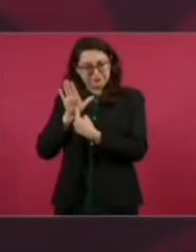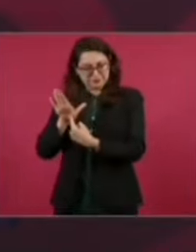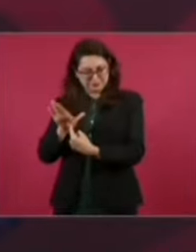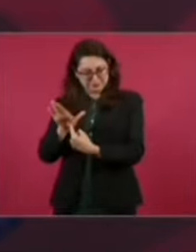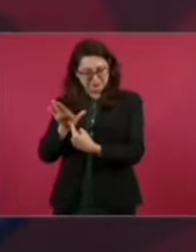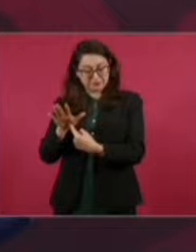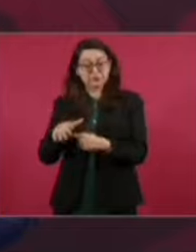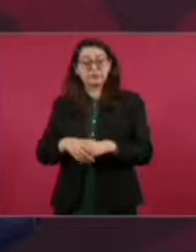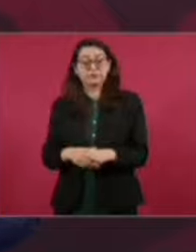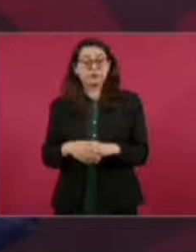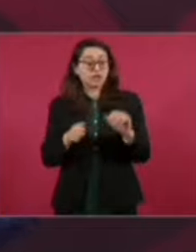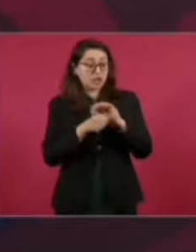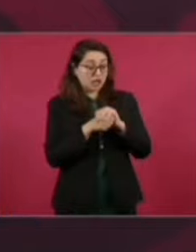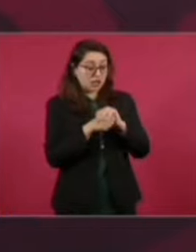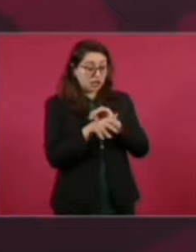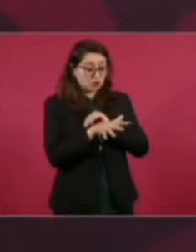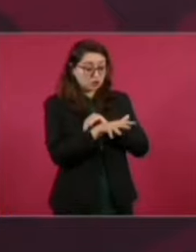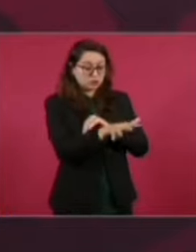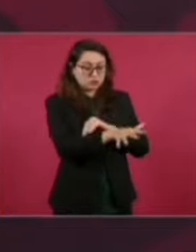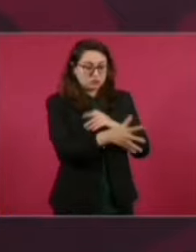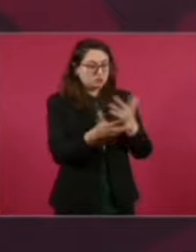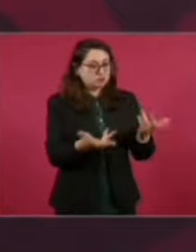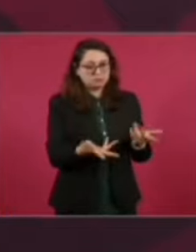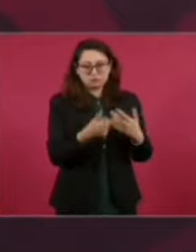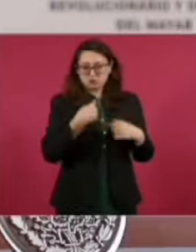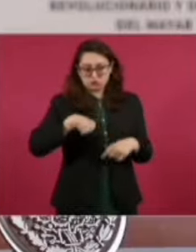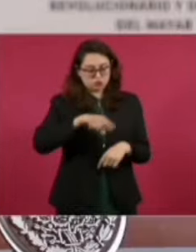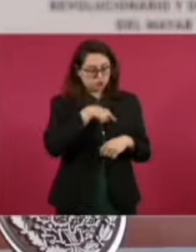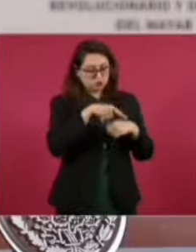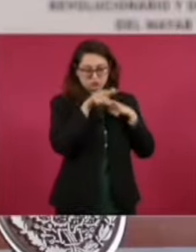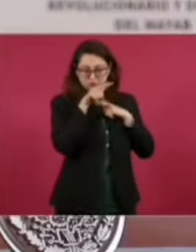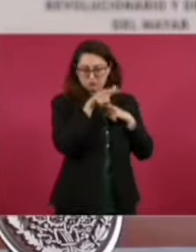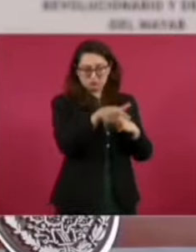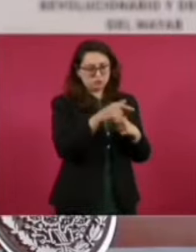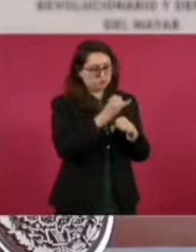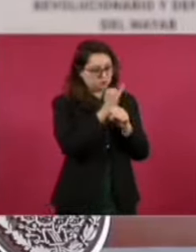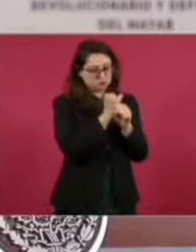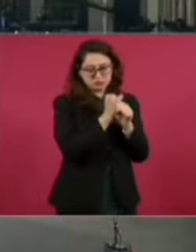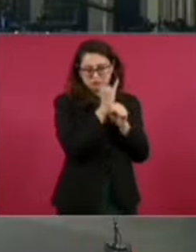Ayotzinapa, pues estamos investigando, seguimos con la investigación.